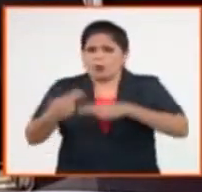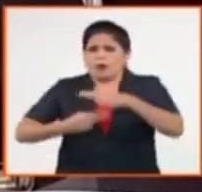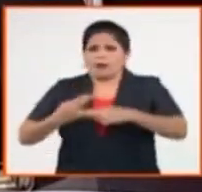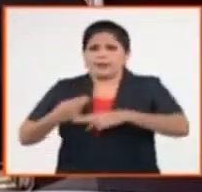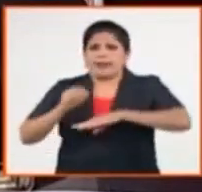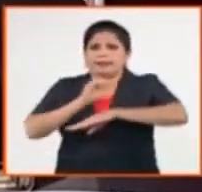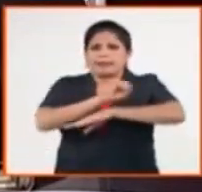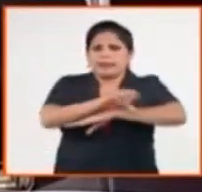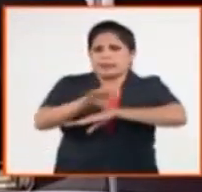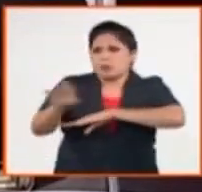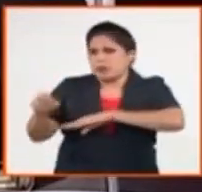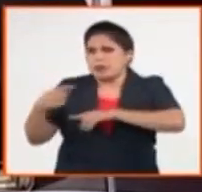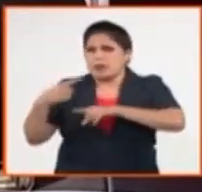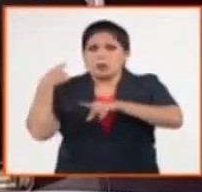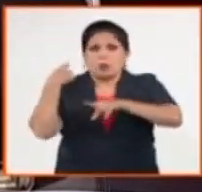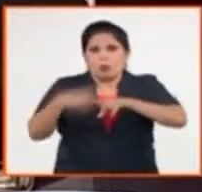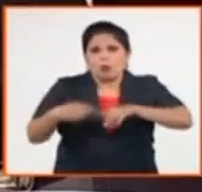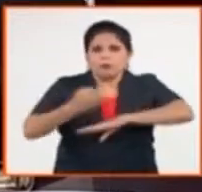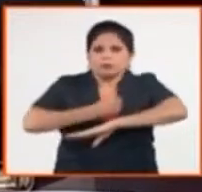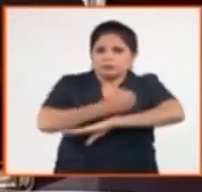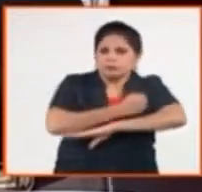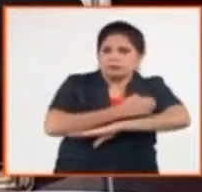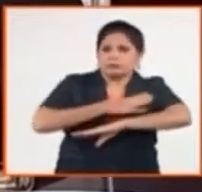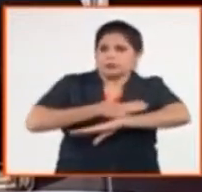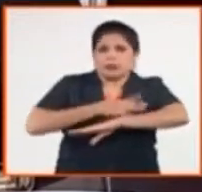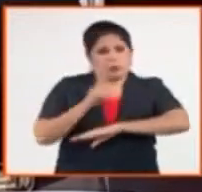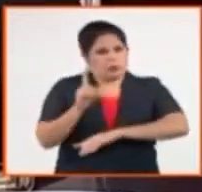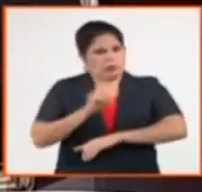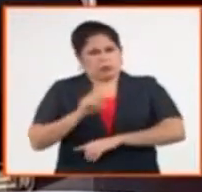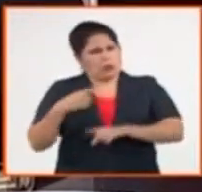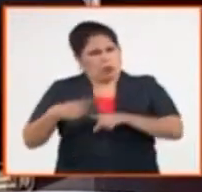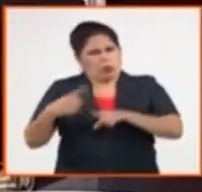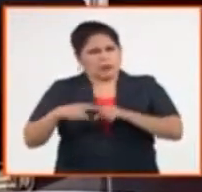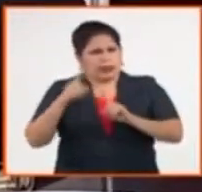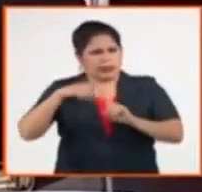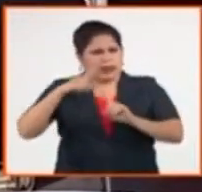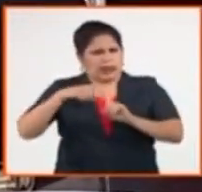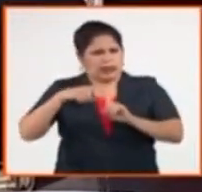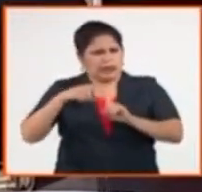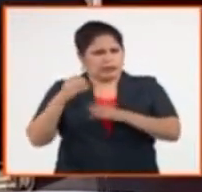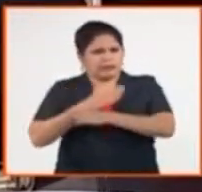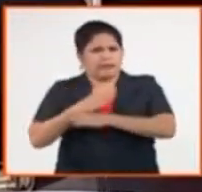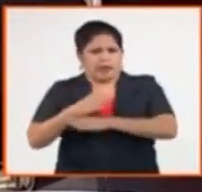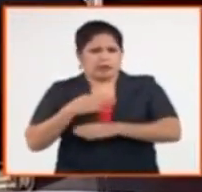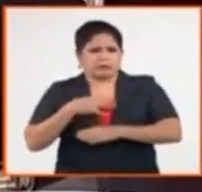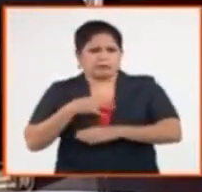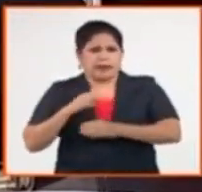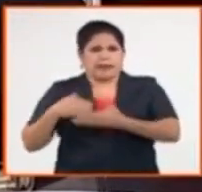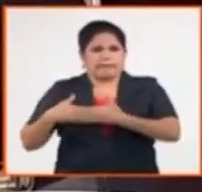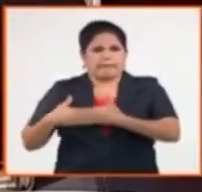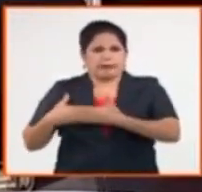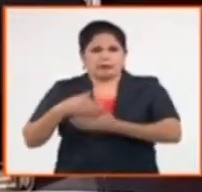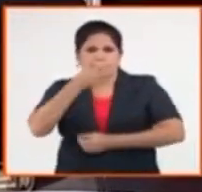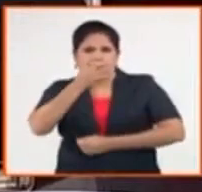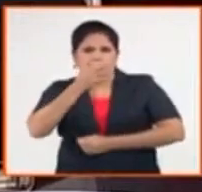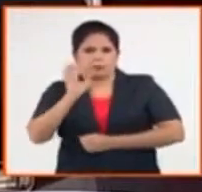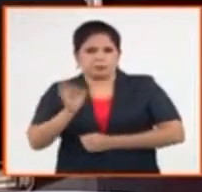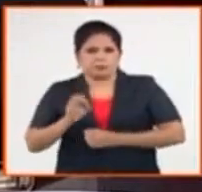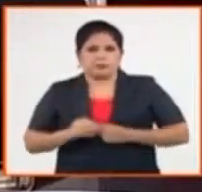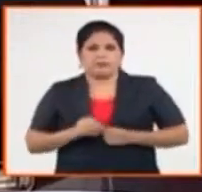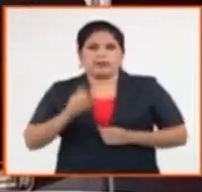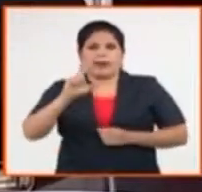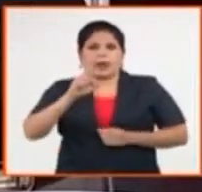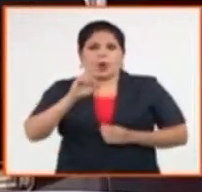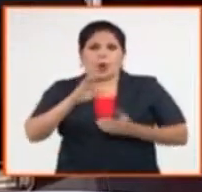a las cuestiones de la propia industria, ¿no? El destino final de lo que hace ENCOMED es el